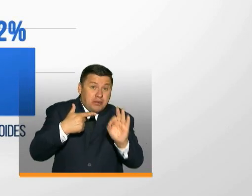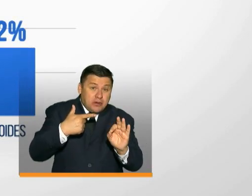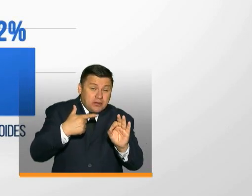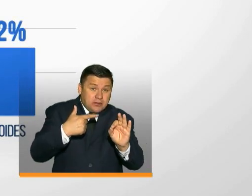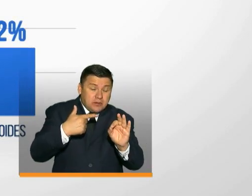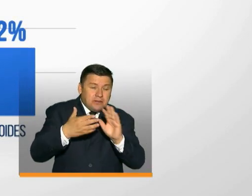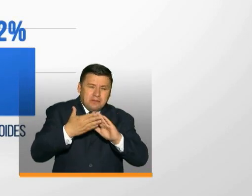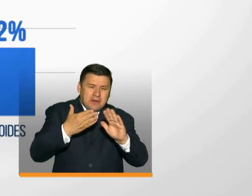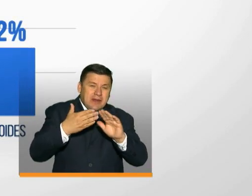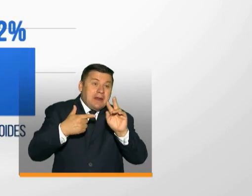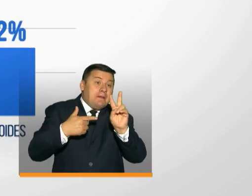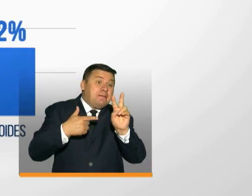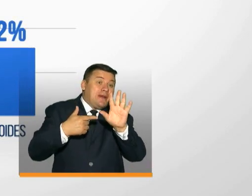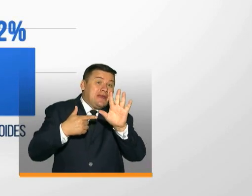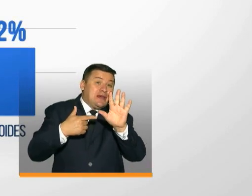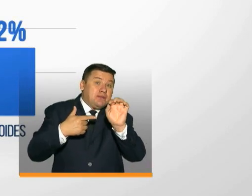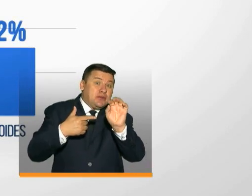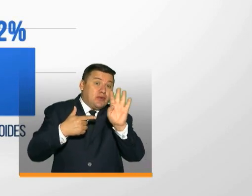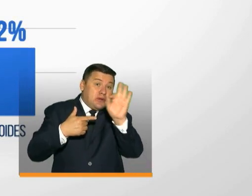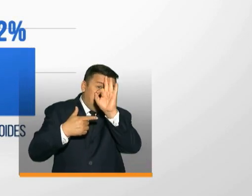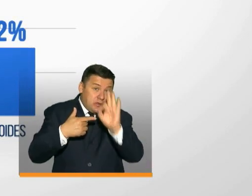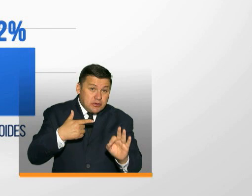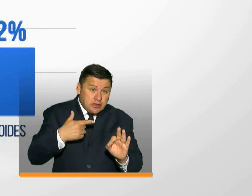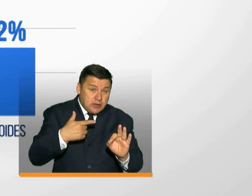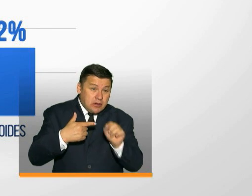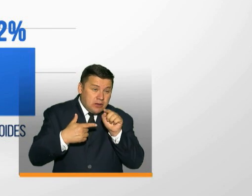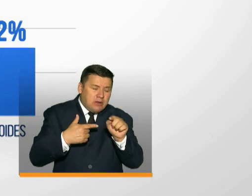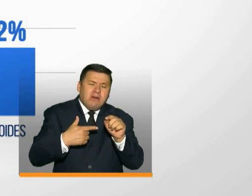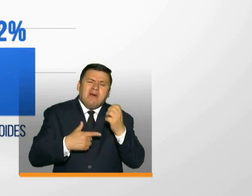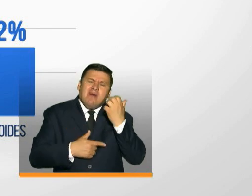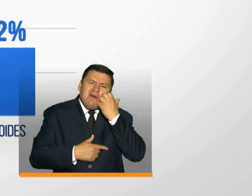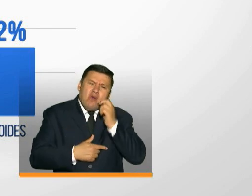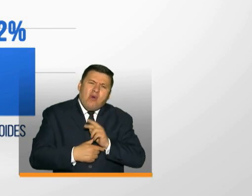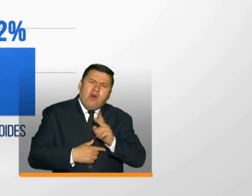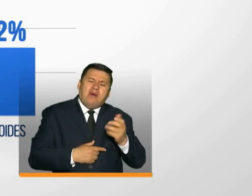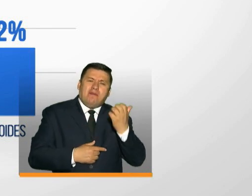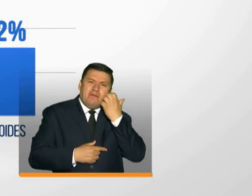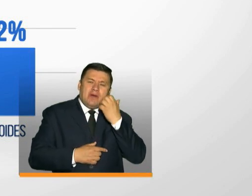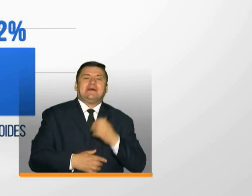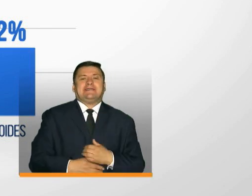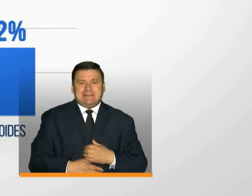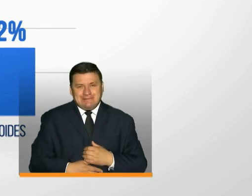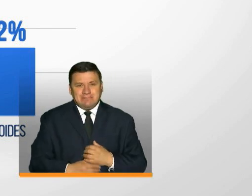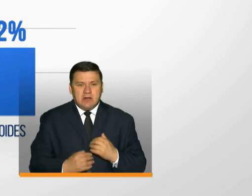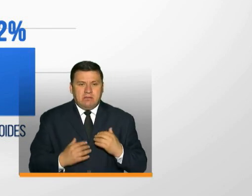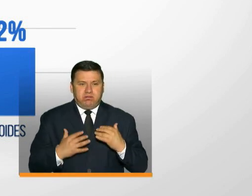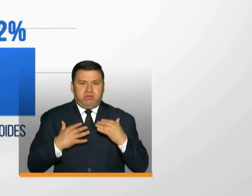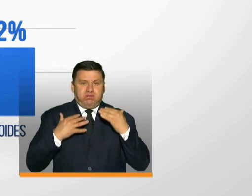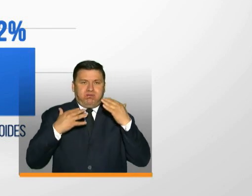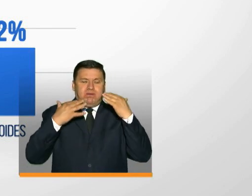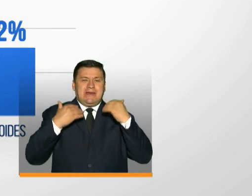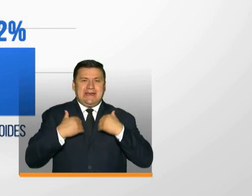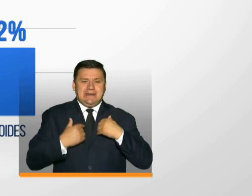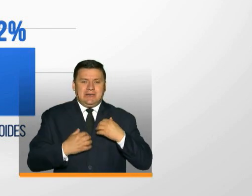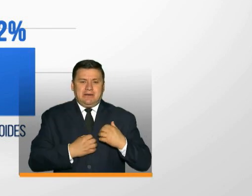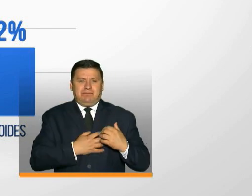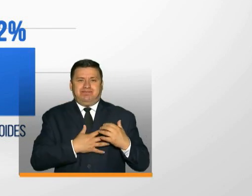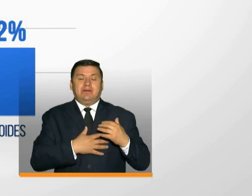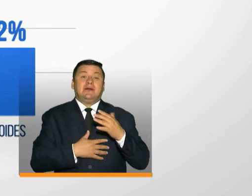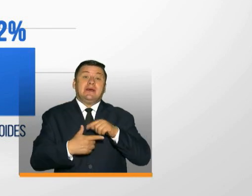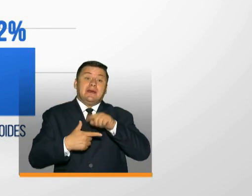perdón, el 25.4% de los fallecidos por COVID han sufrido de hipertensión arterial.